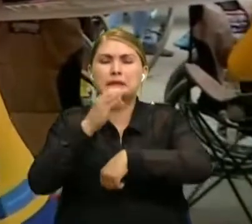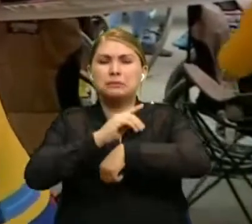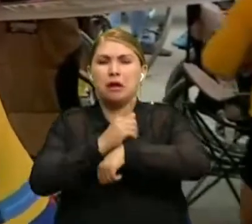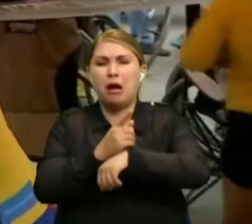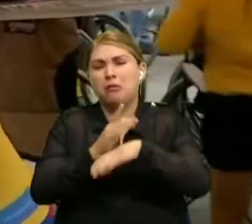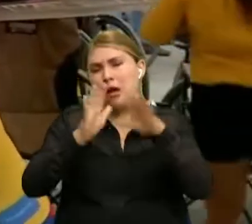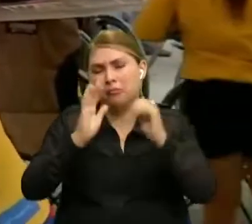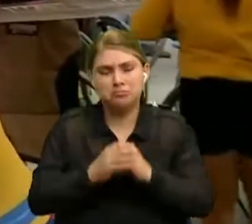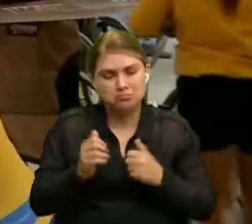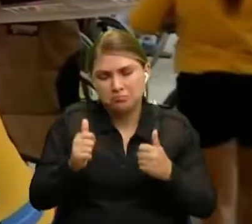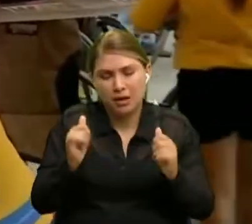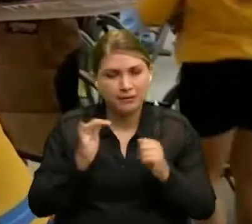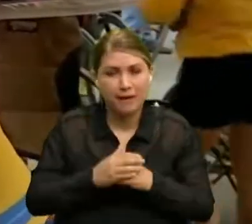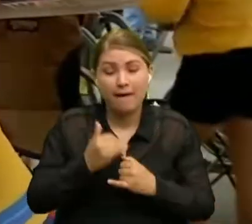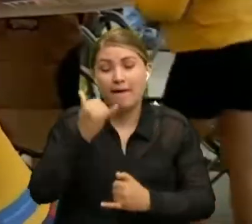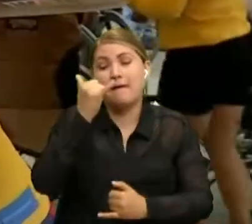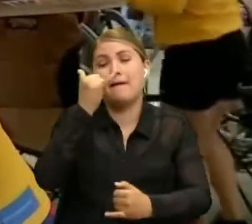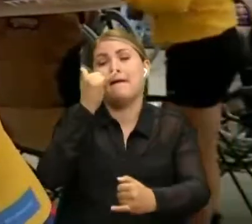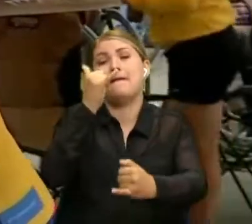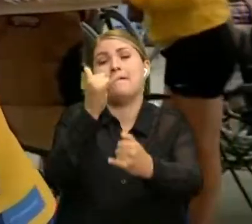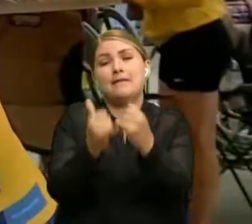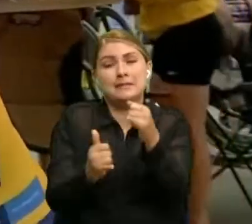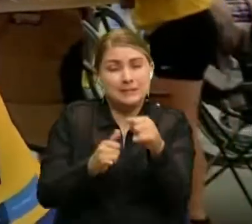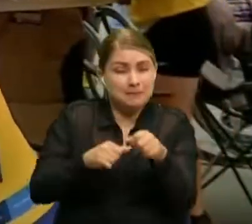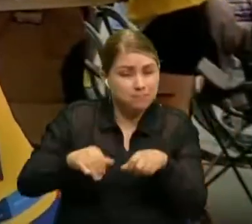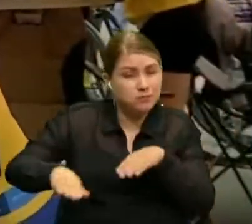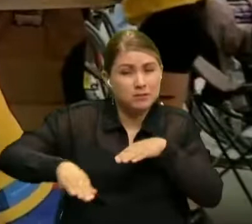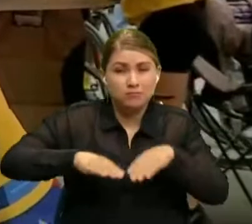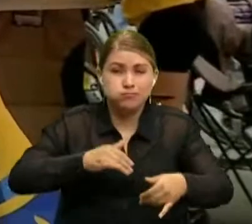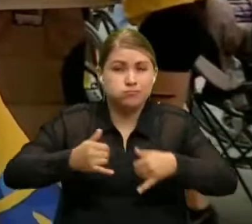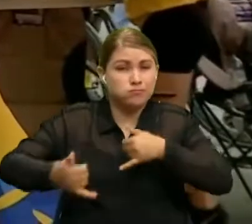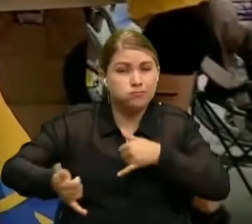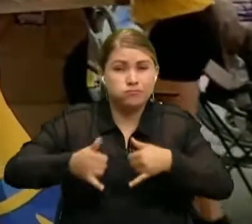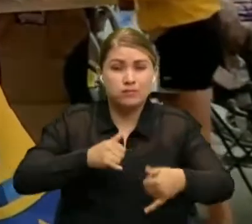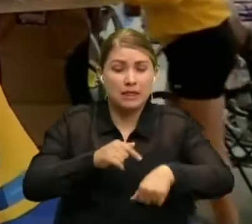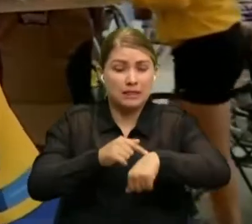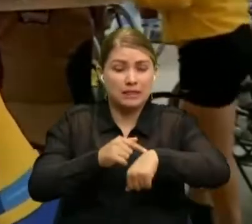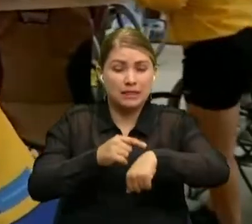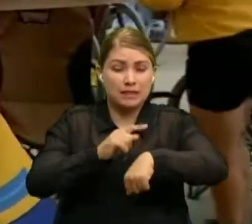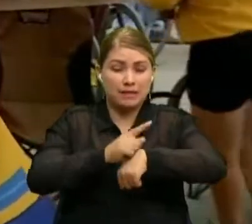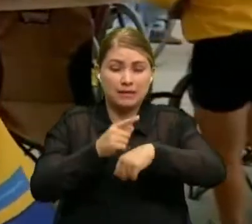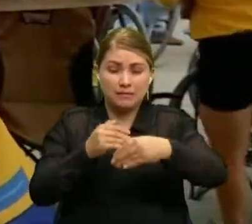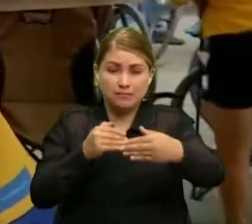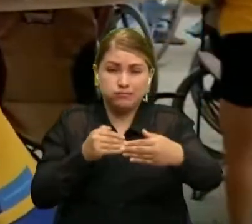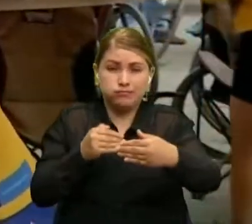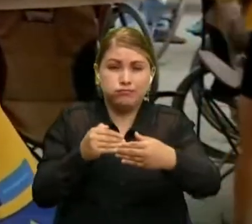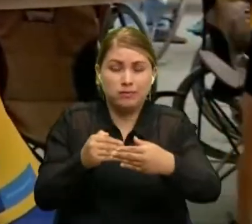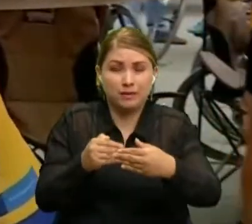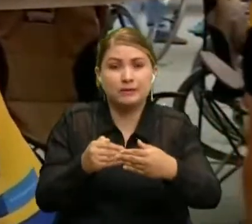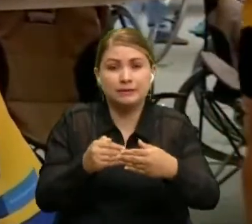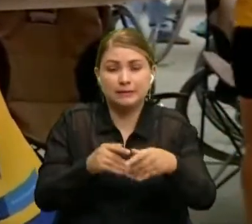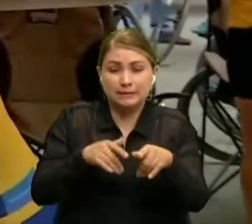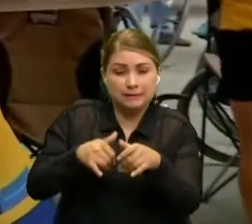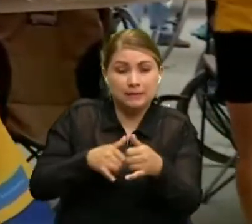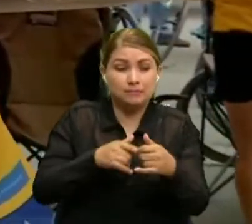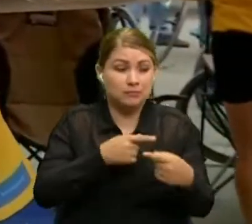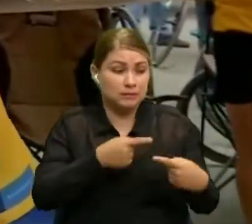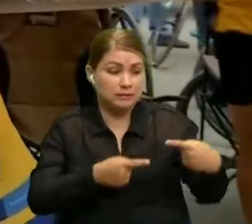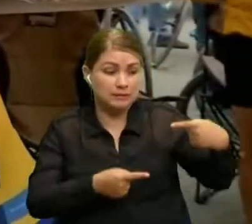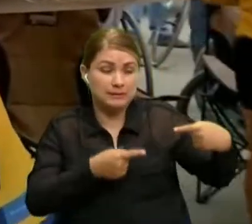llegó y bueno, ya al final apretamos el paso para recortar un poco la diferencia y también llevar al límite a los